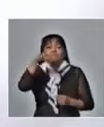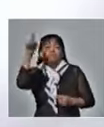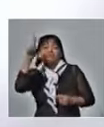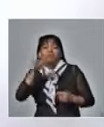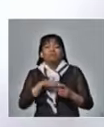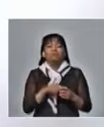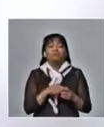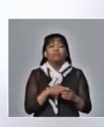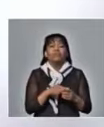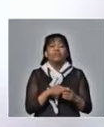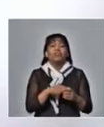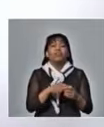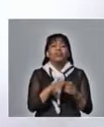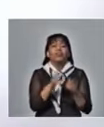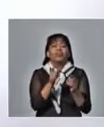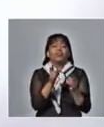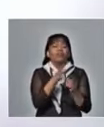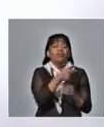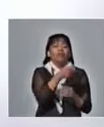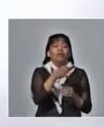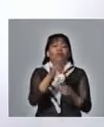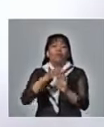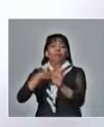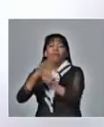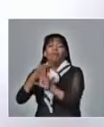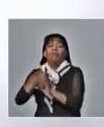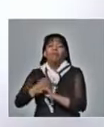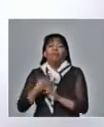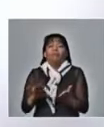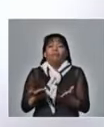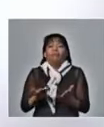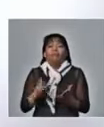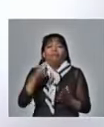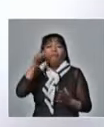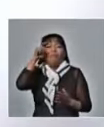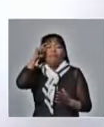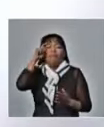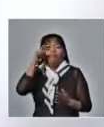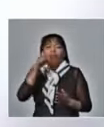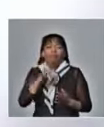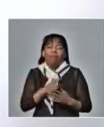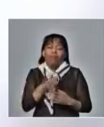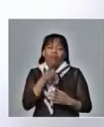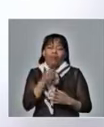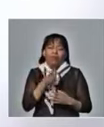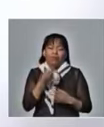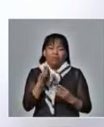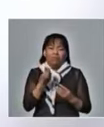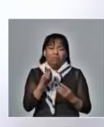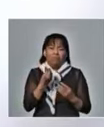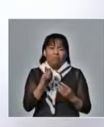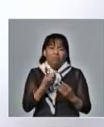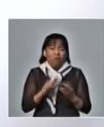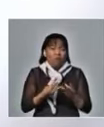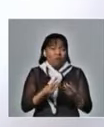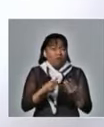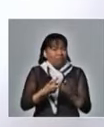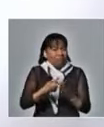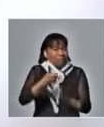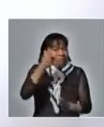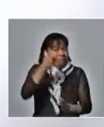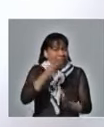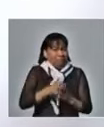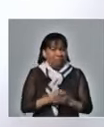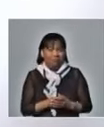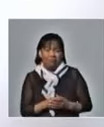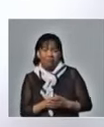y les dio tarjetas para venir a atacarme. A Enrique Doher le digo que es inmensamente rico, se ha enriquecido de manera